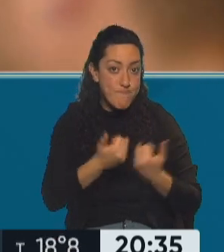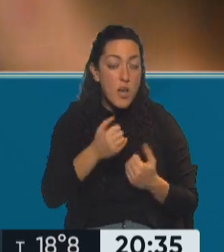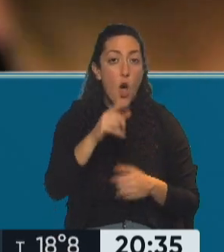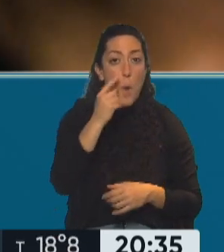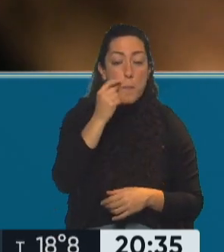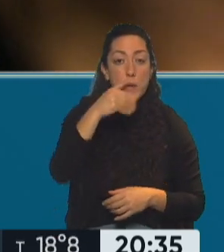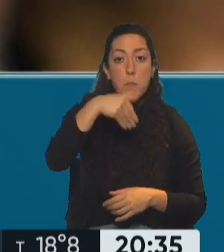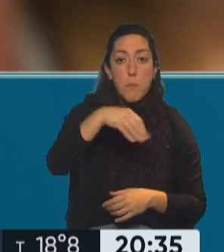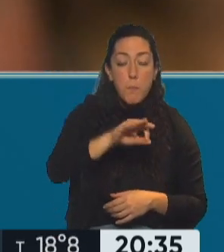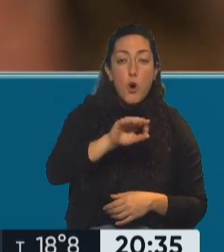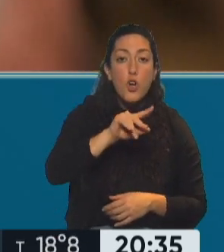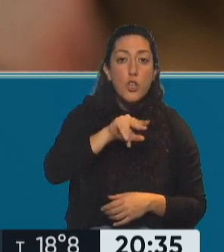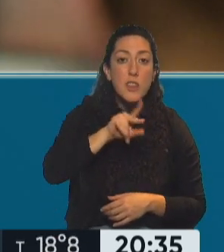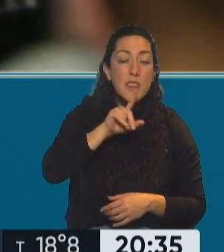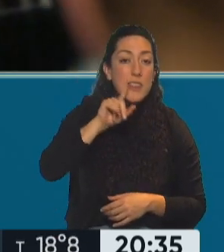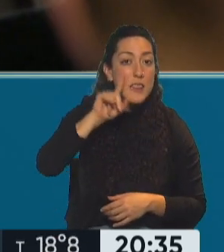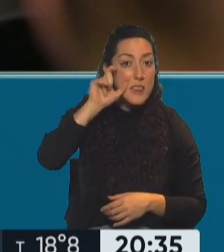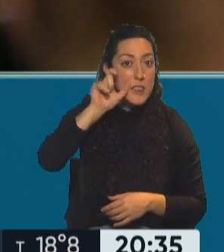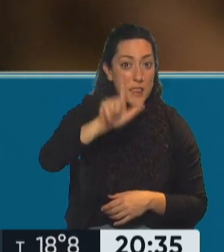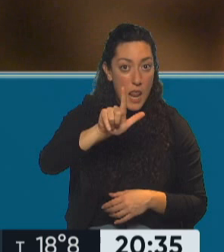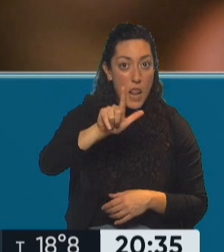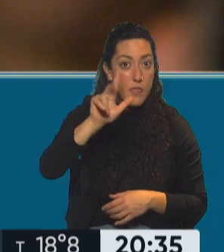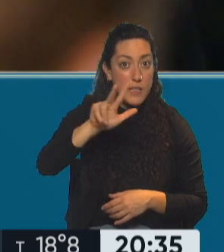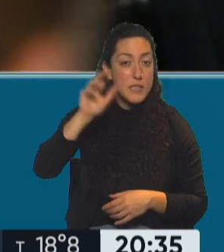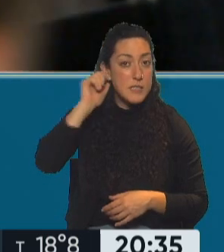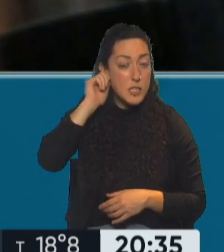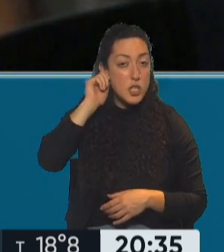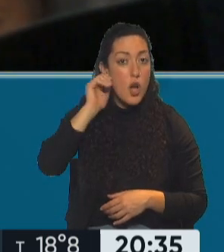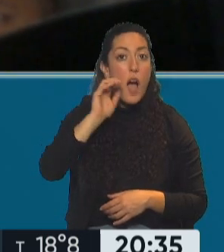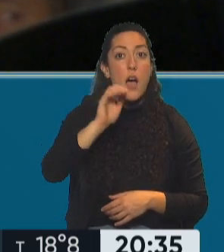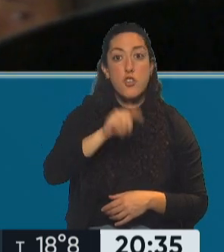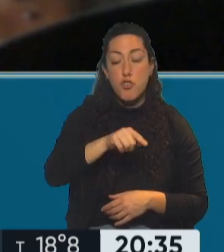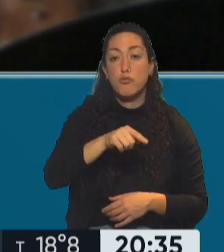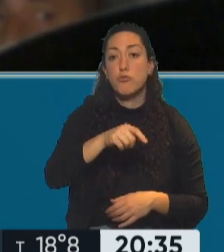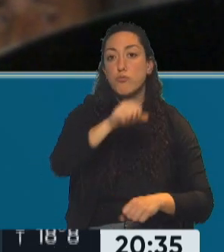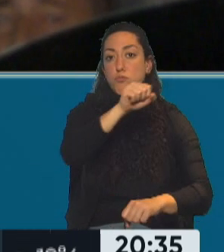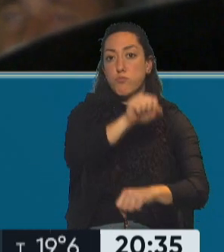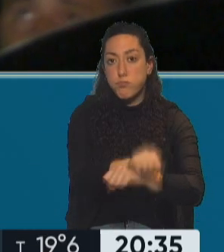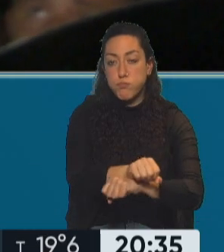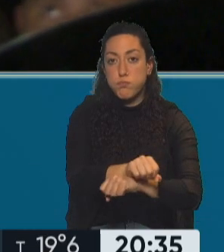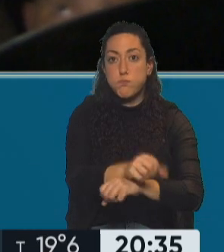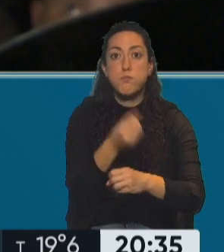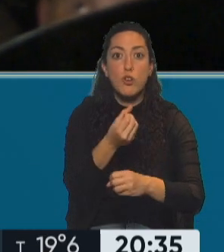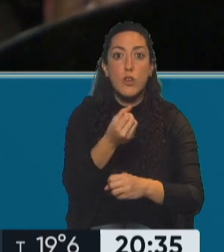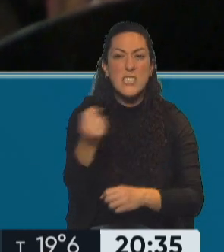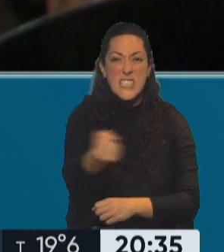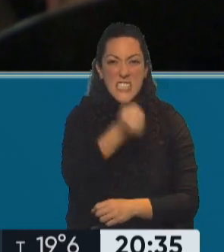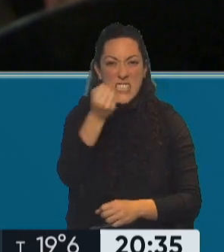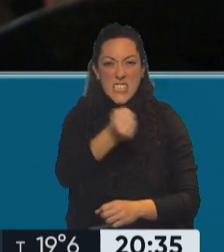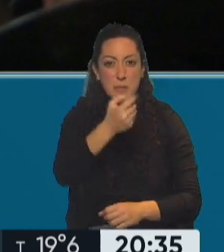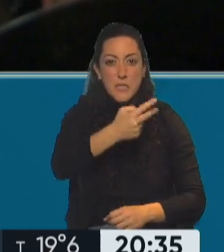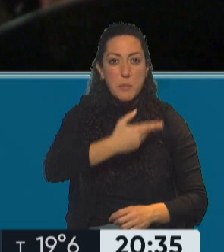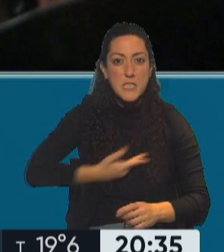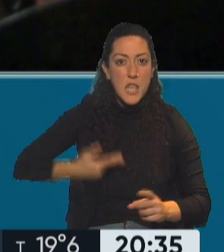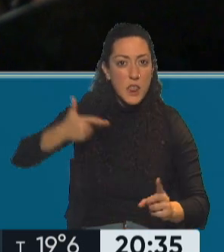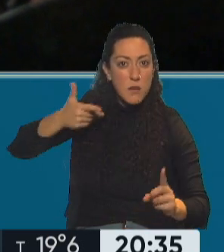contado durante toda la jornada, que es la persona indicada, ¿sí? La persona señalada de haber intentado disparar contra la